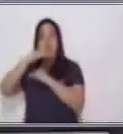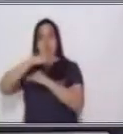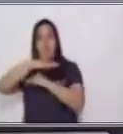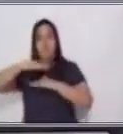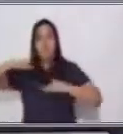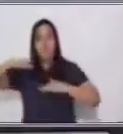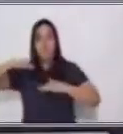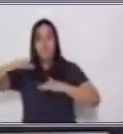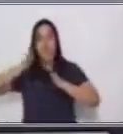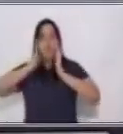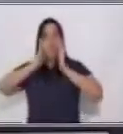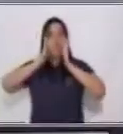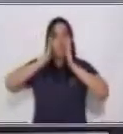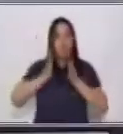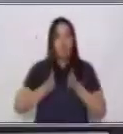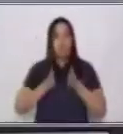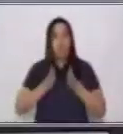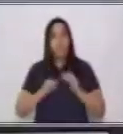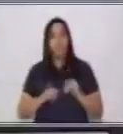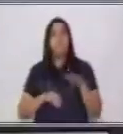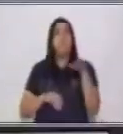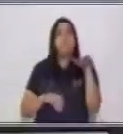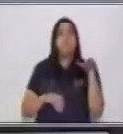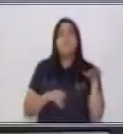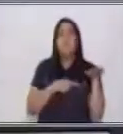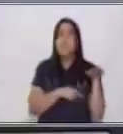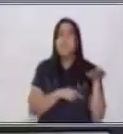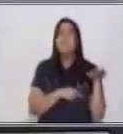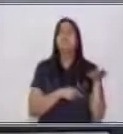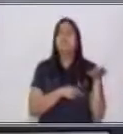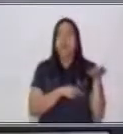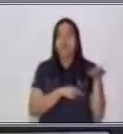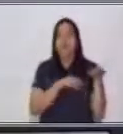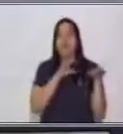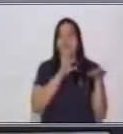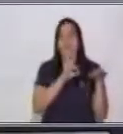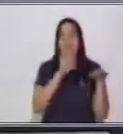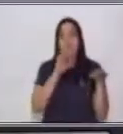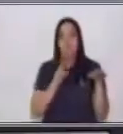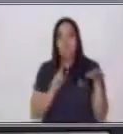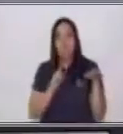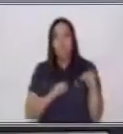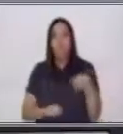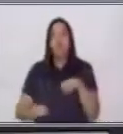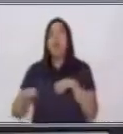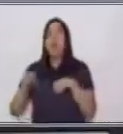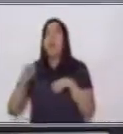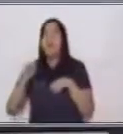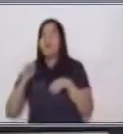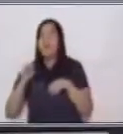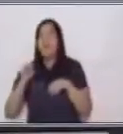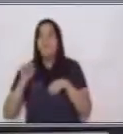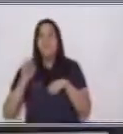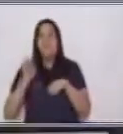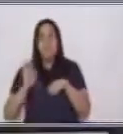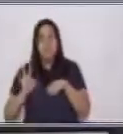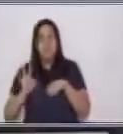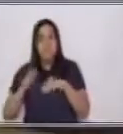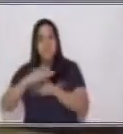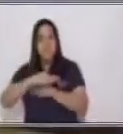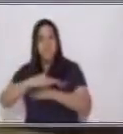vamos a multiplicar de la siguiente forma siguiendo este algoritmo. Vamos a agarrar nuestra matriz